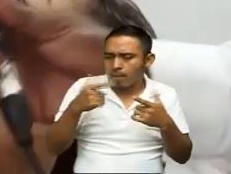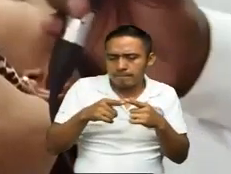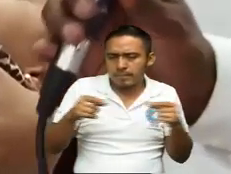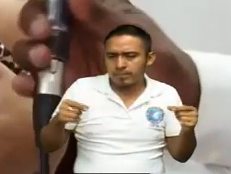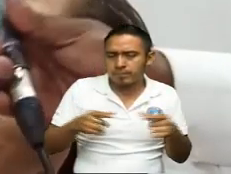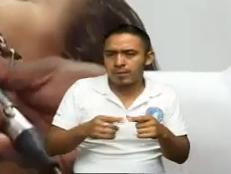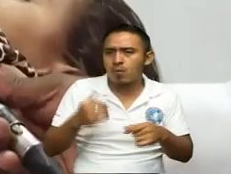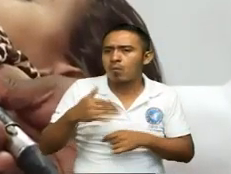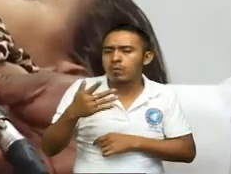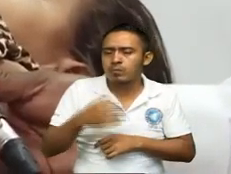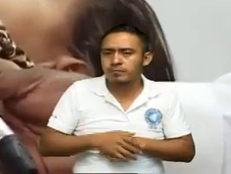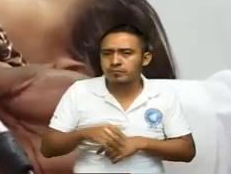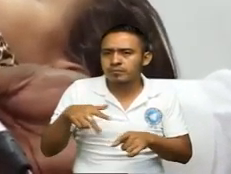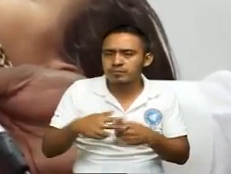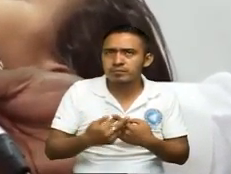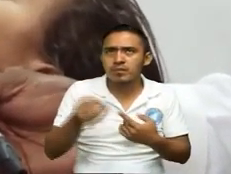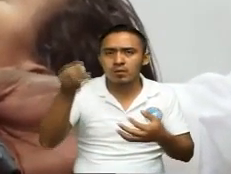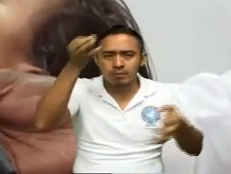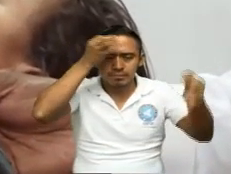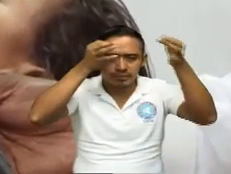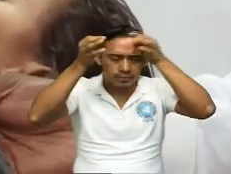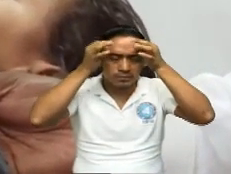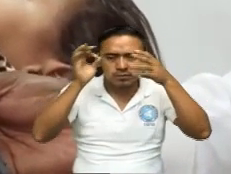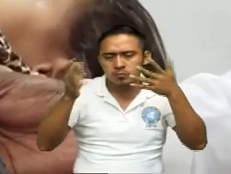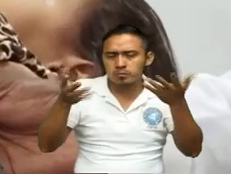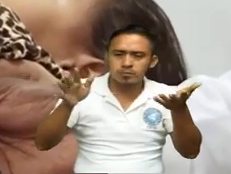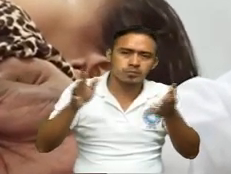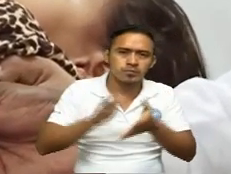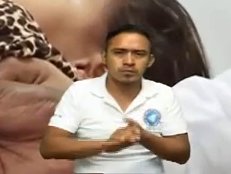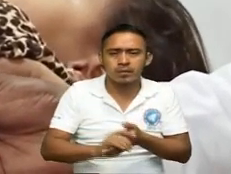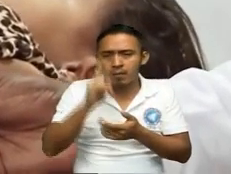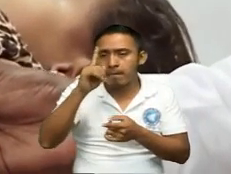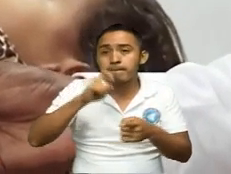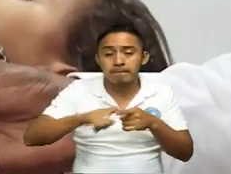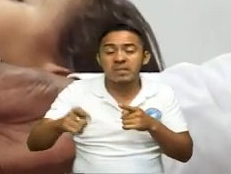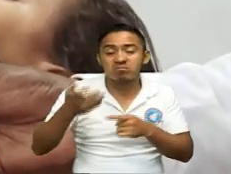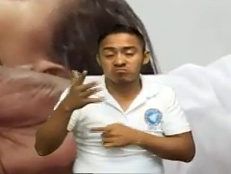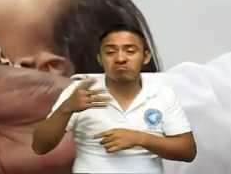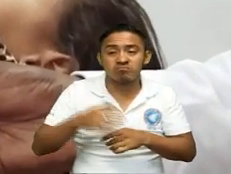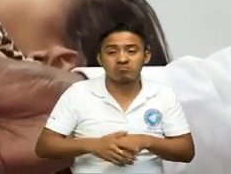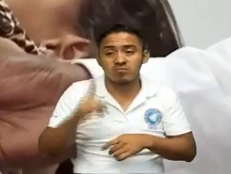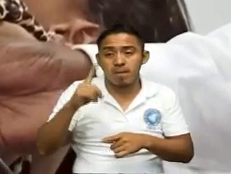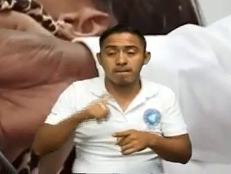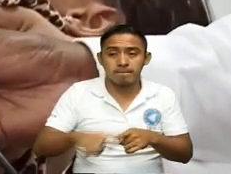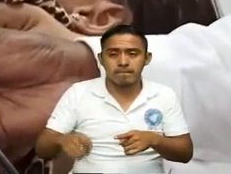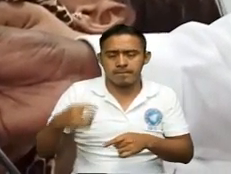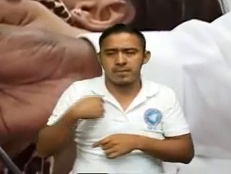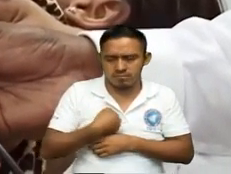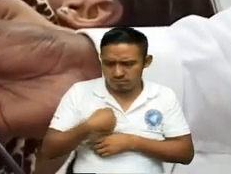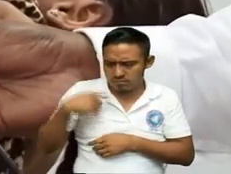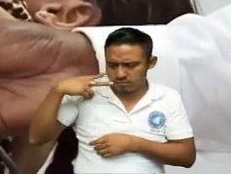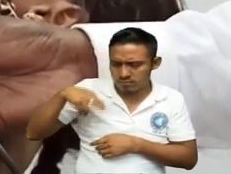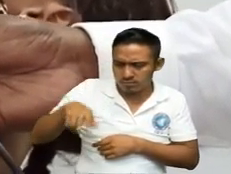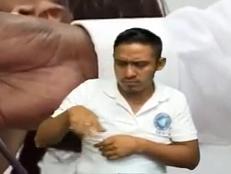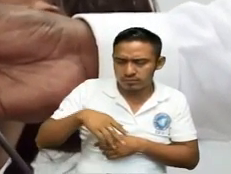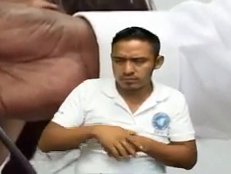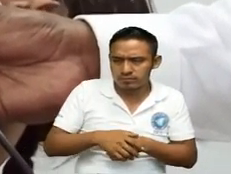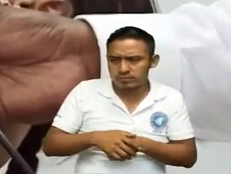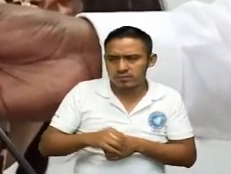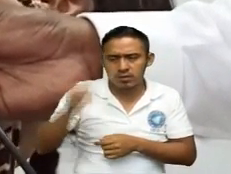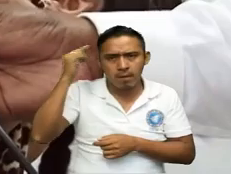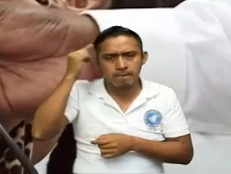¿Y cuándo fue que le apareció? Bueno, ella tiene como hace un mes que está así. Le di hierro, pensando que